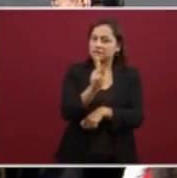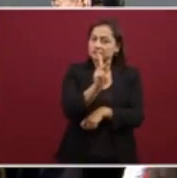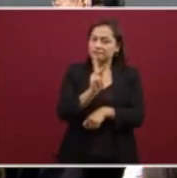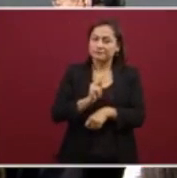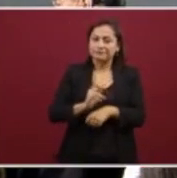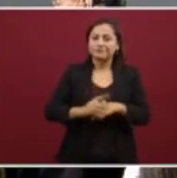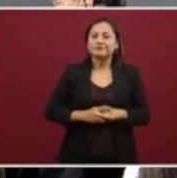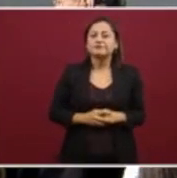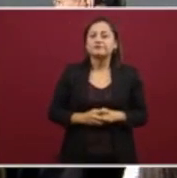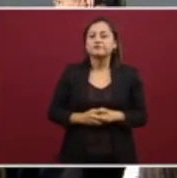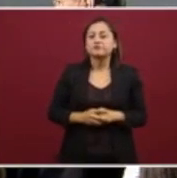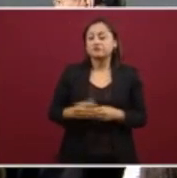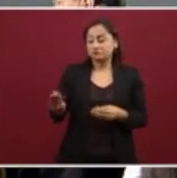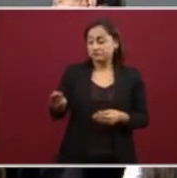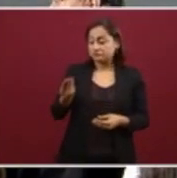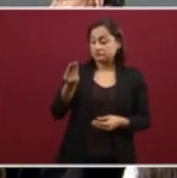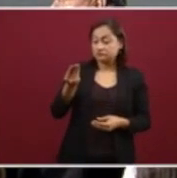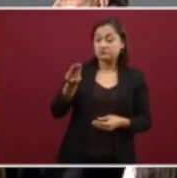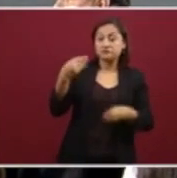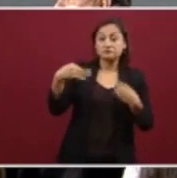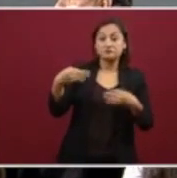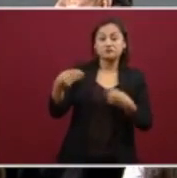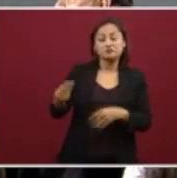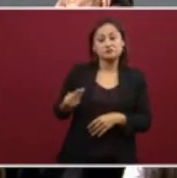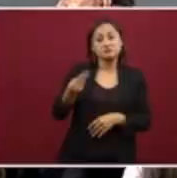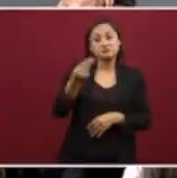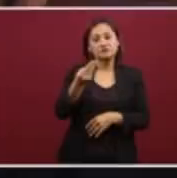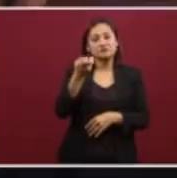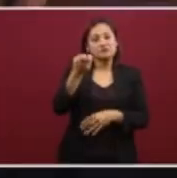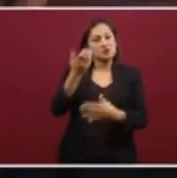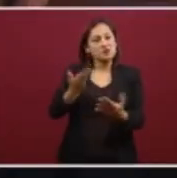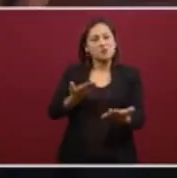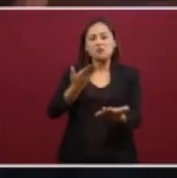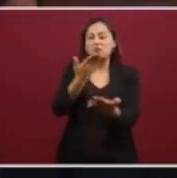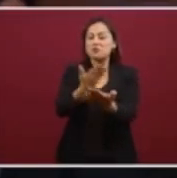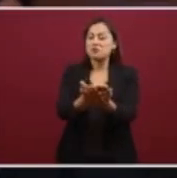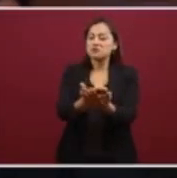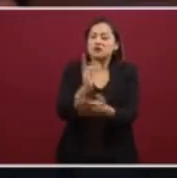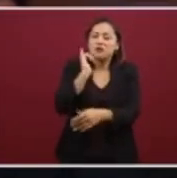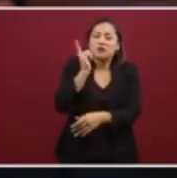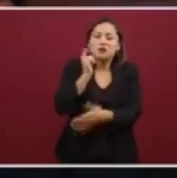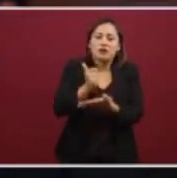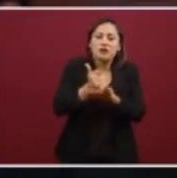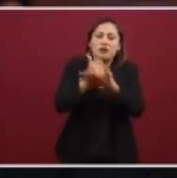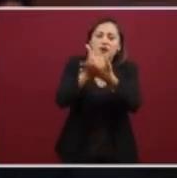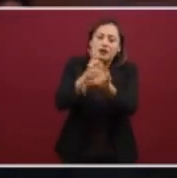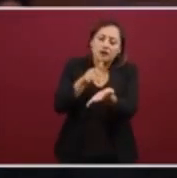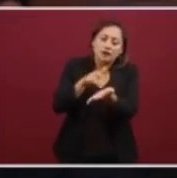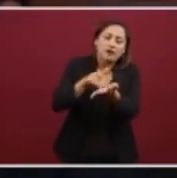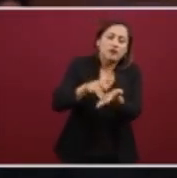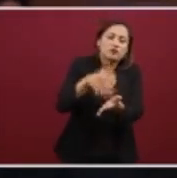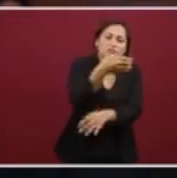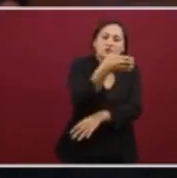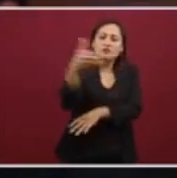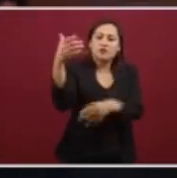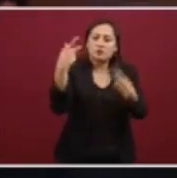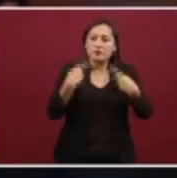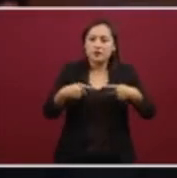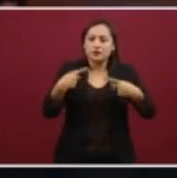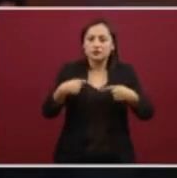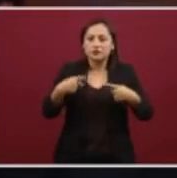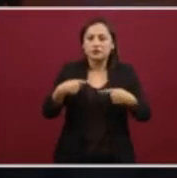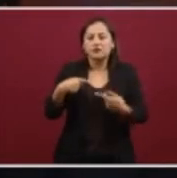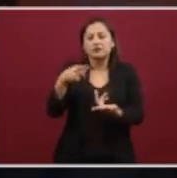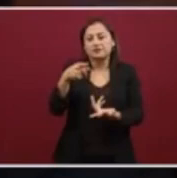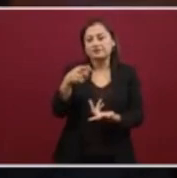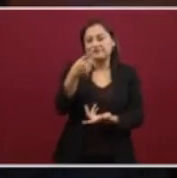algo que va a beneficiar al país y que será de gran ayuda para todos nuestros campesinos en este maravilloso país, como usted acaba